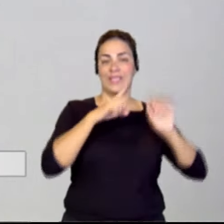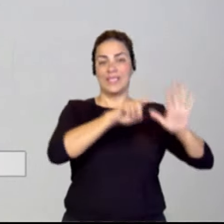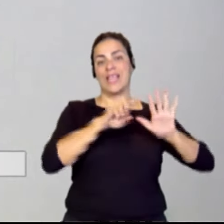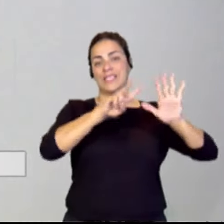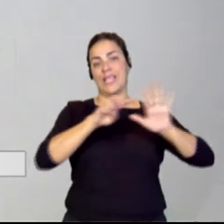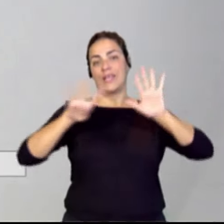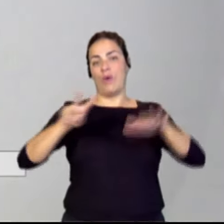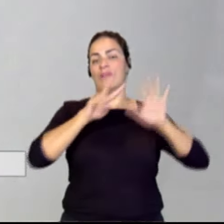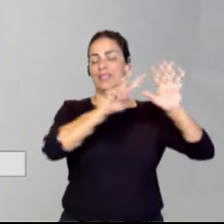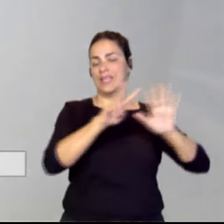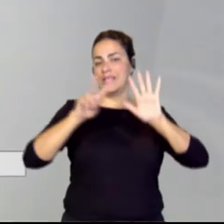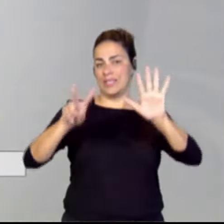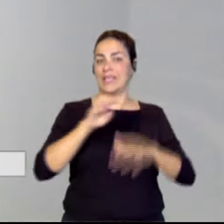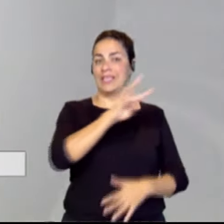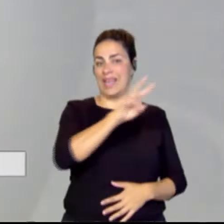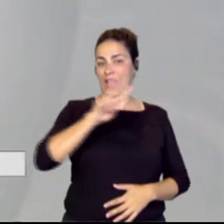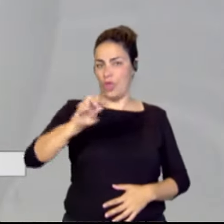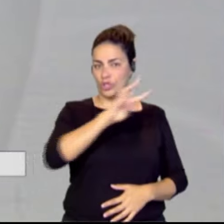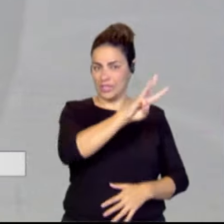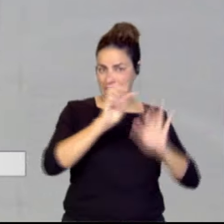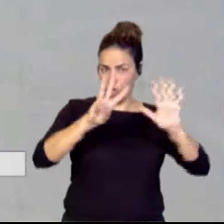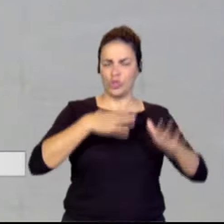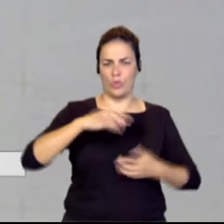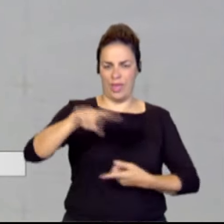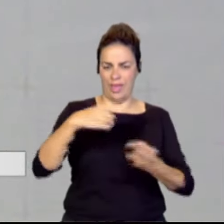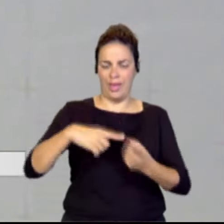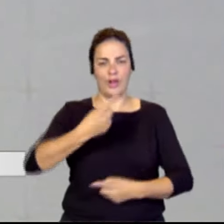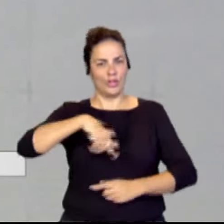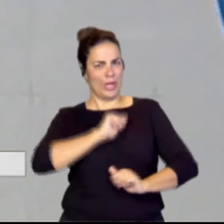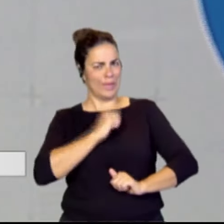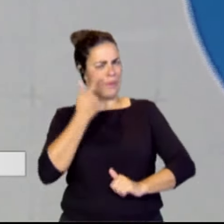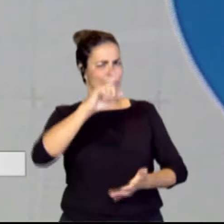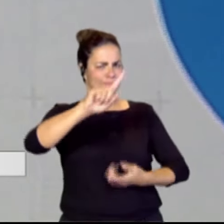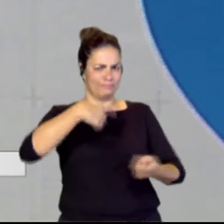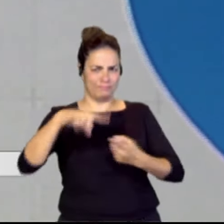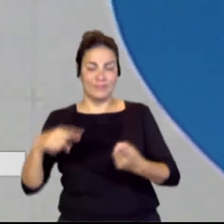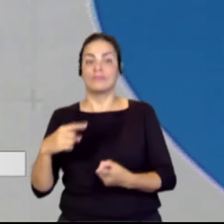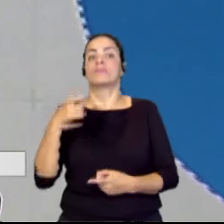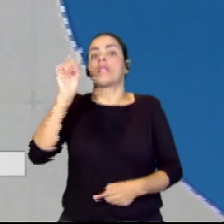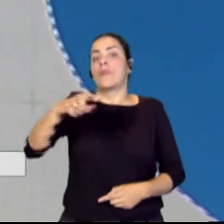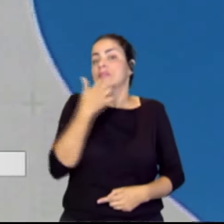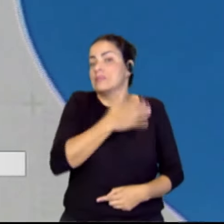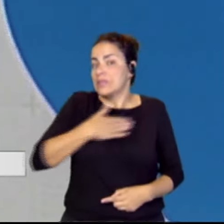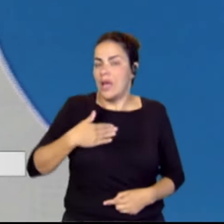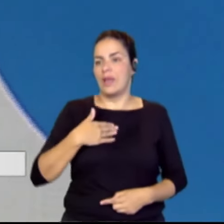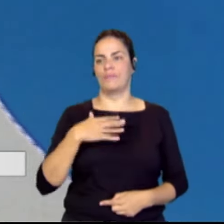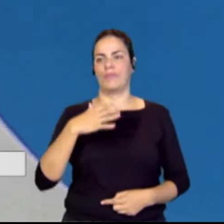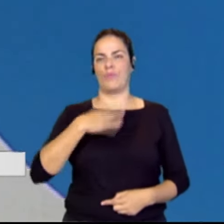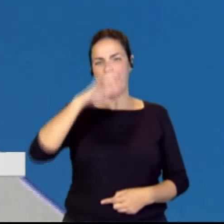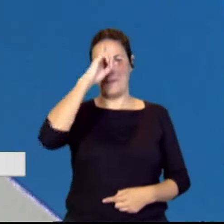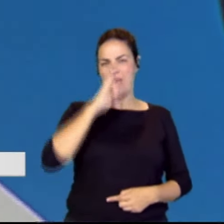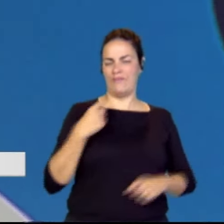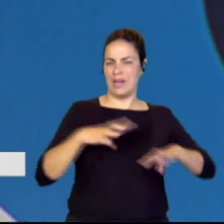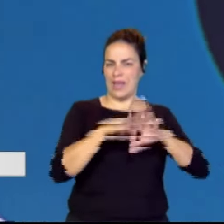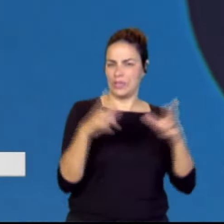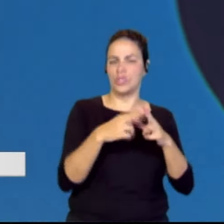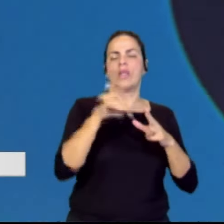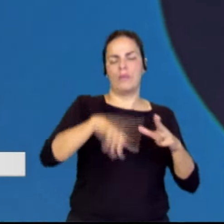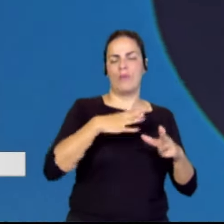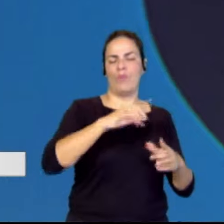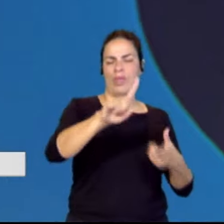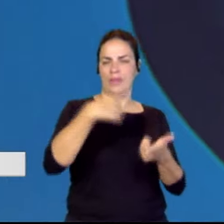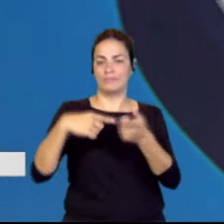77 3238 estamos esperando sus mensajes También pueden hacerlo si lo prefieren a través de nuestros perfiles en las redes sociales hoy